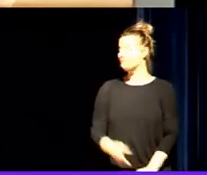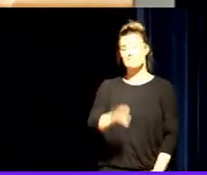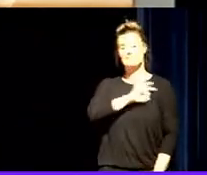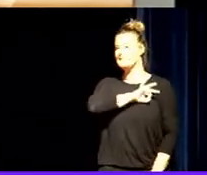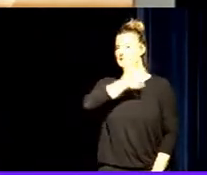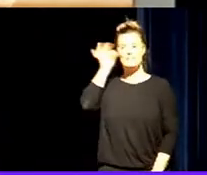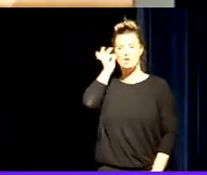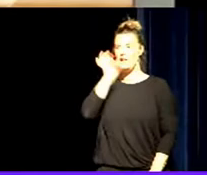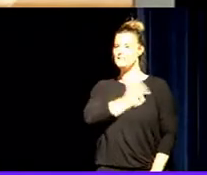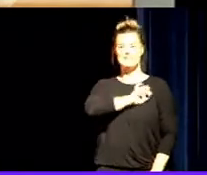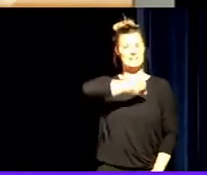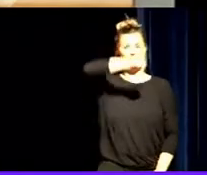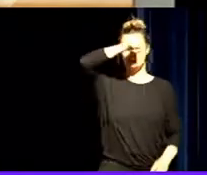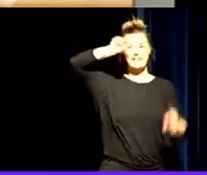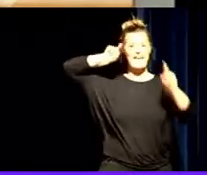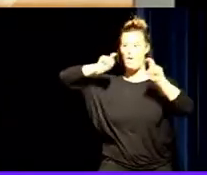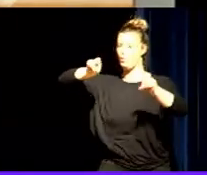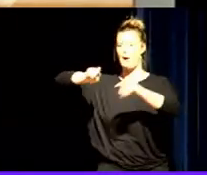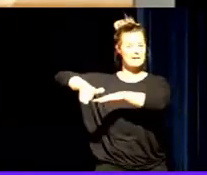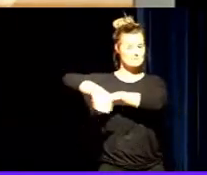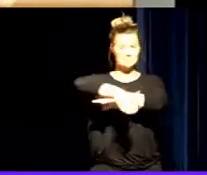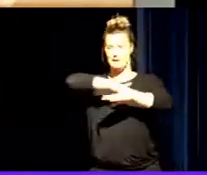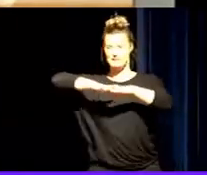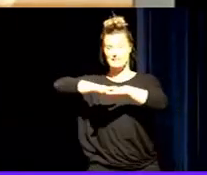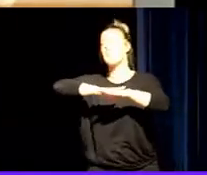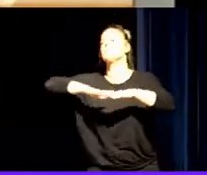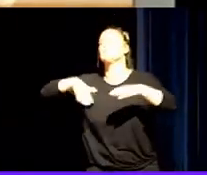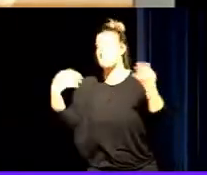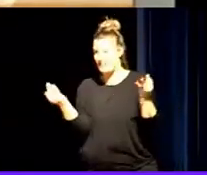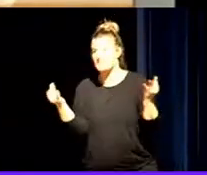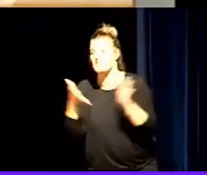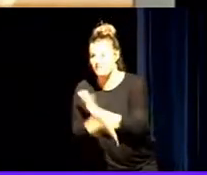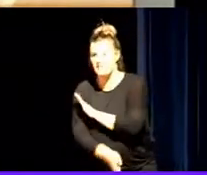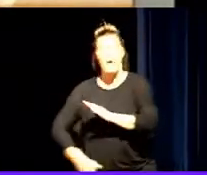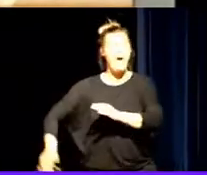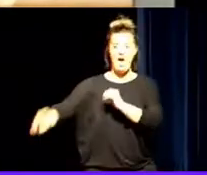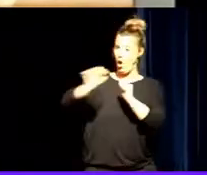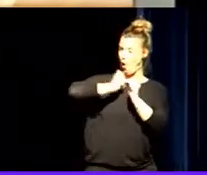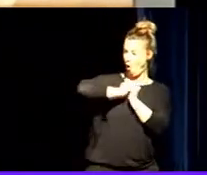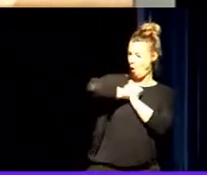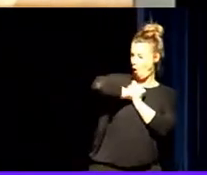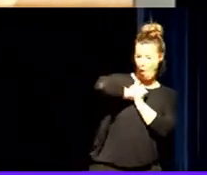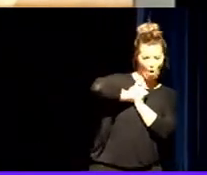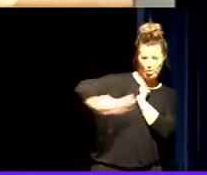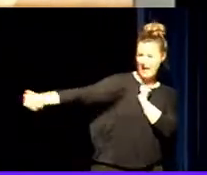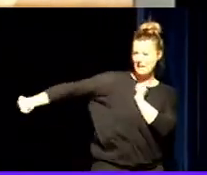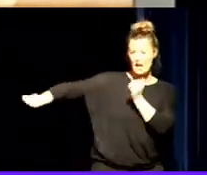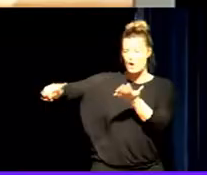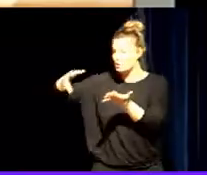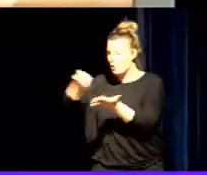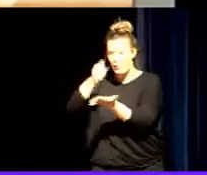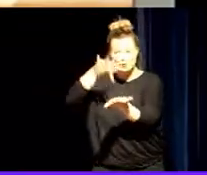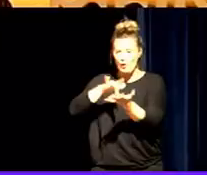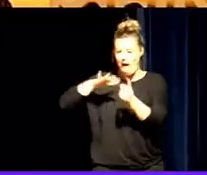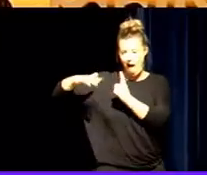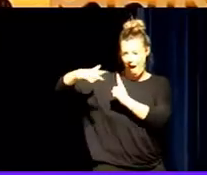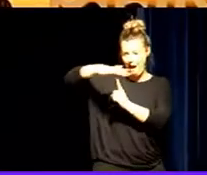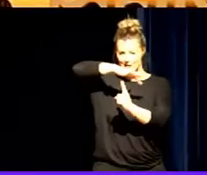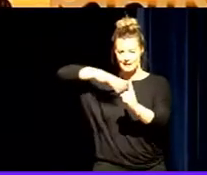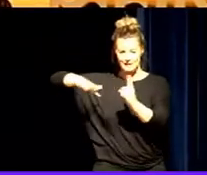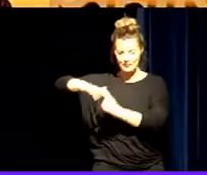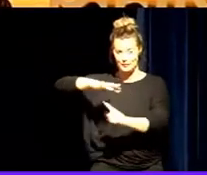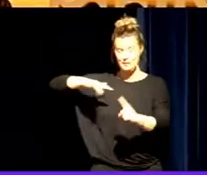Señoras, señores, educar básicamente es eso. Joder todo lo que hay alrededor